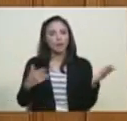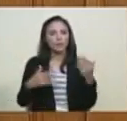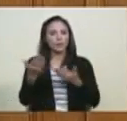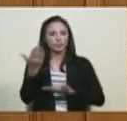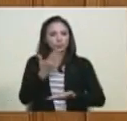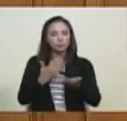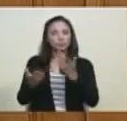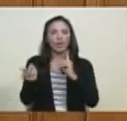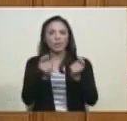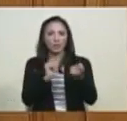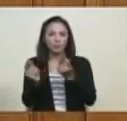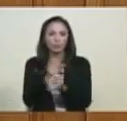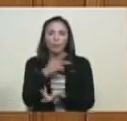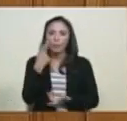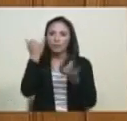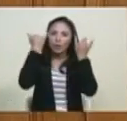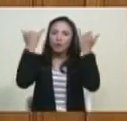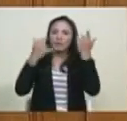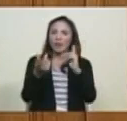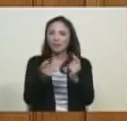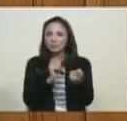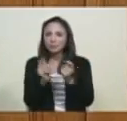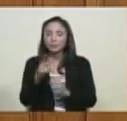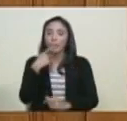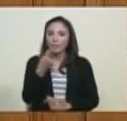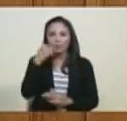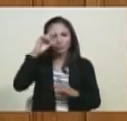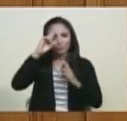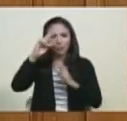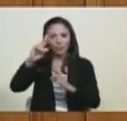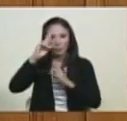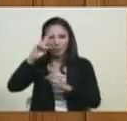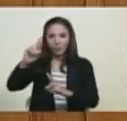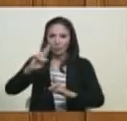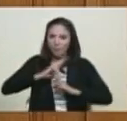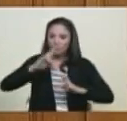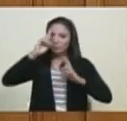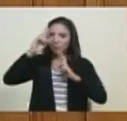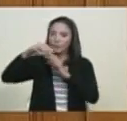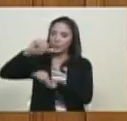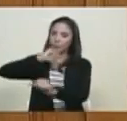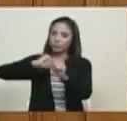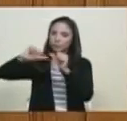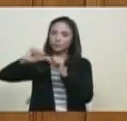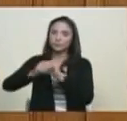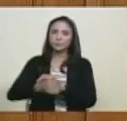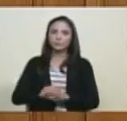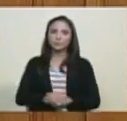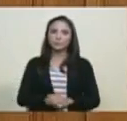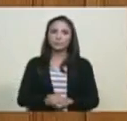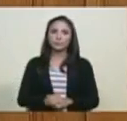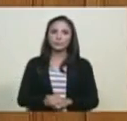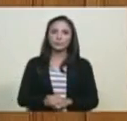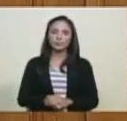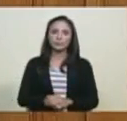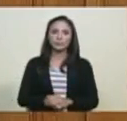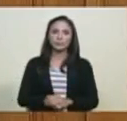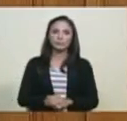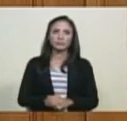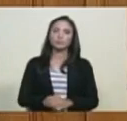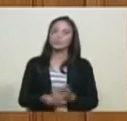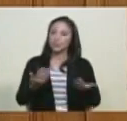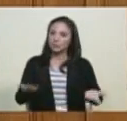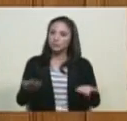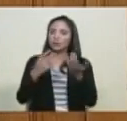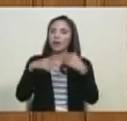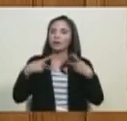del debate político, de la diatriba, respeto. Respeto al oponente, respeto al adversario, respeto a su vida, respeto